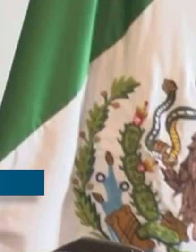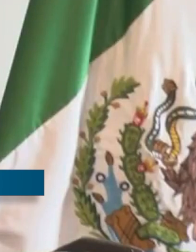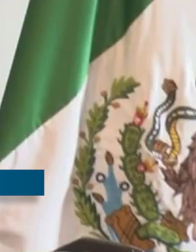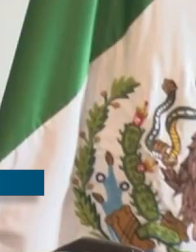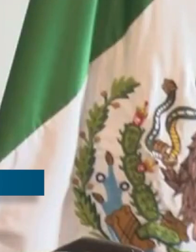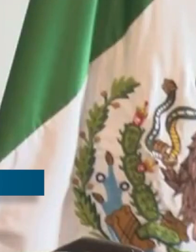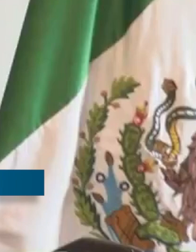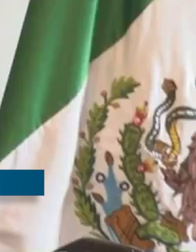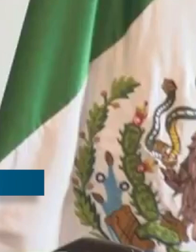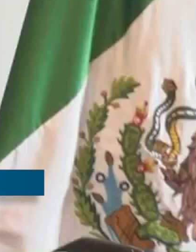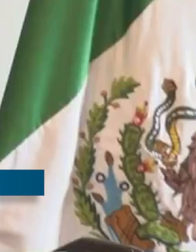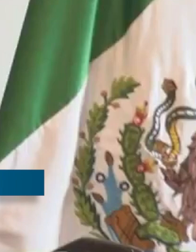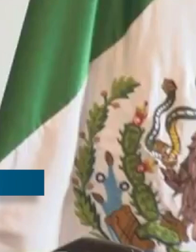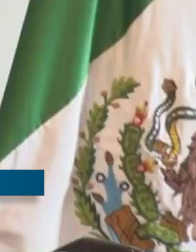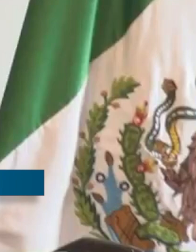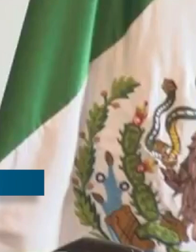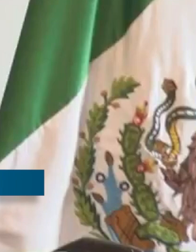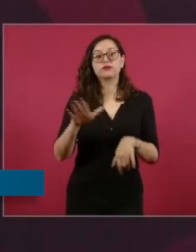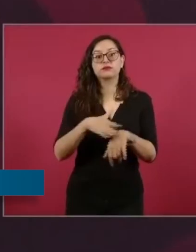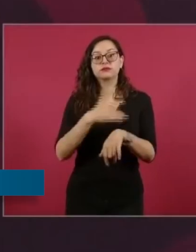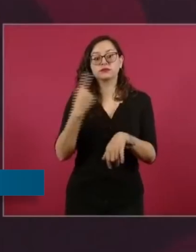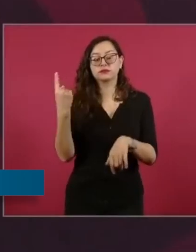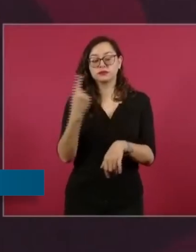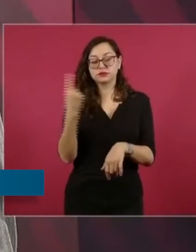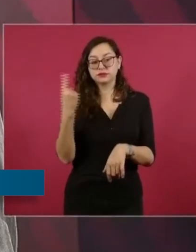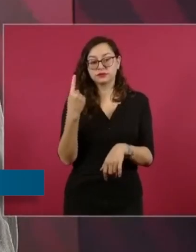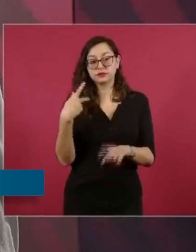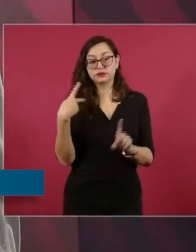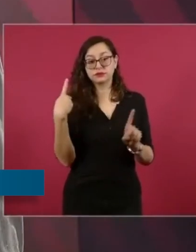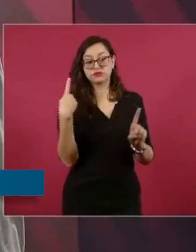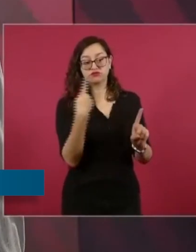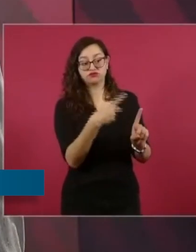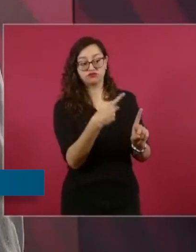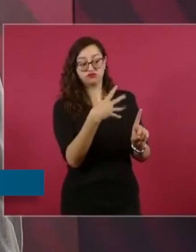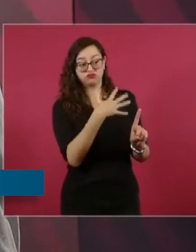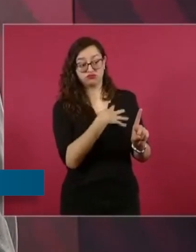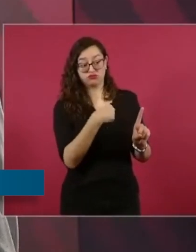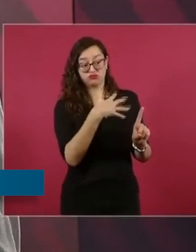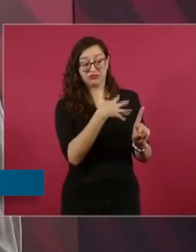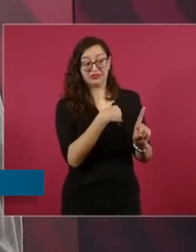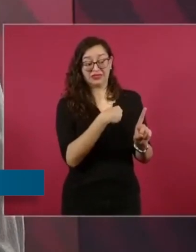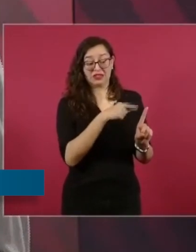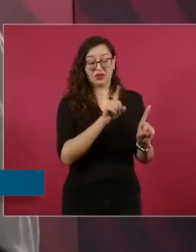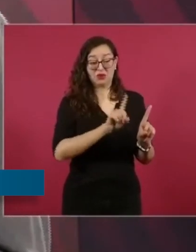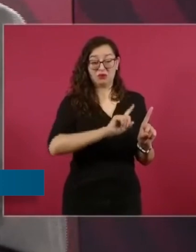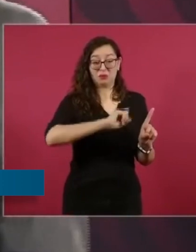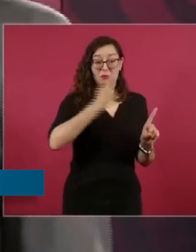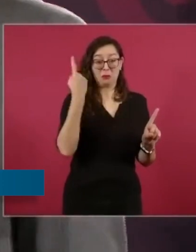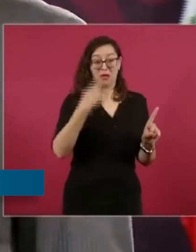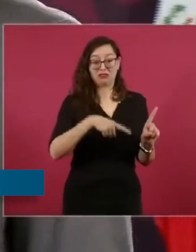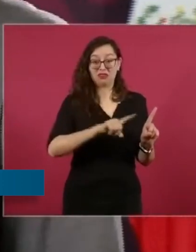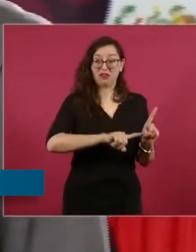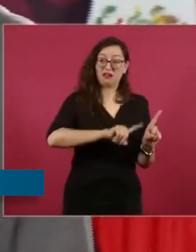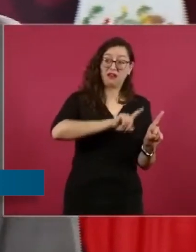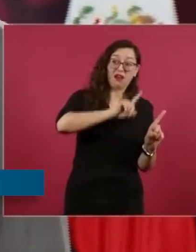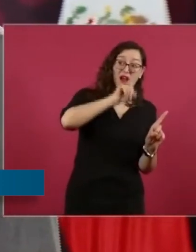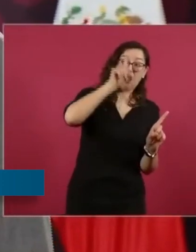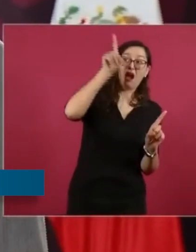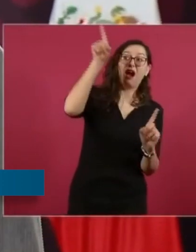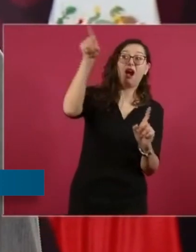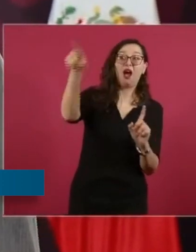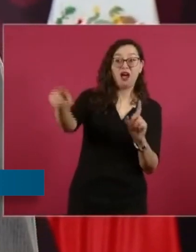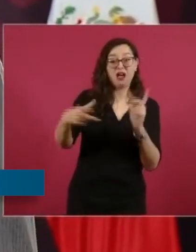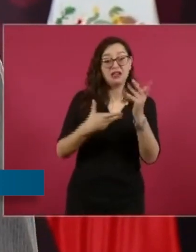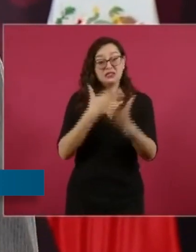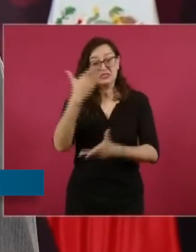soberanía nacional de México. La defensa hizo un llamado al presidente López Obrador para proteger a Treviño Morales del intervencionismo estadounidense.